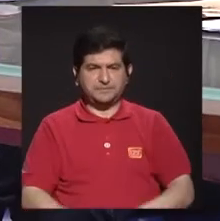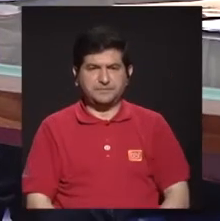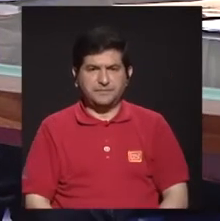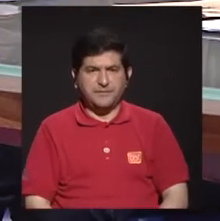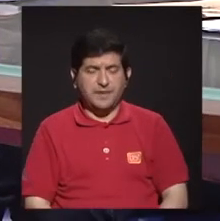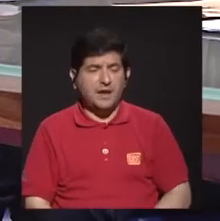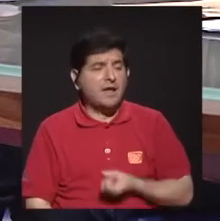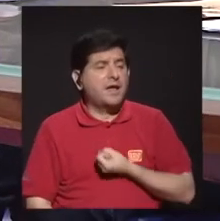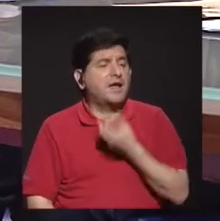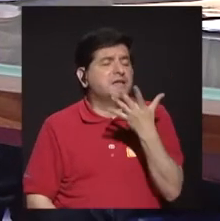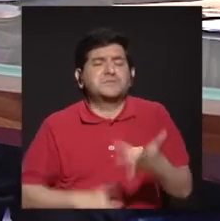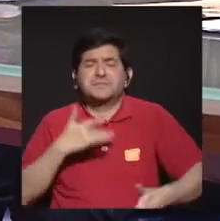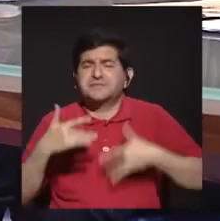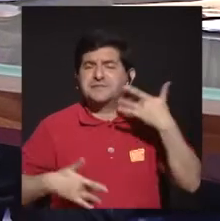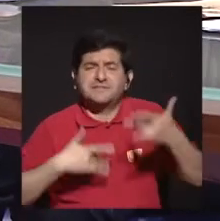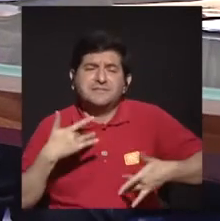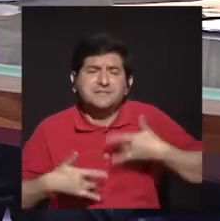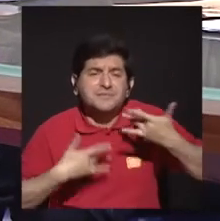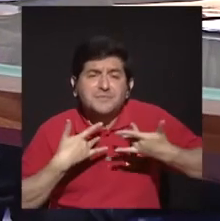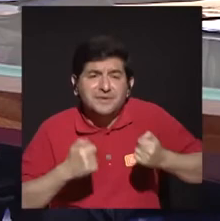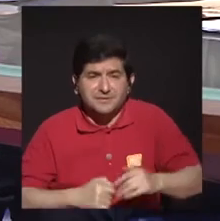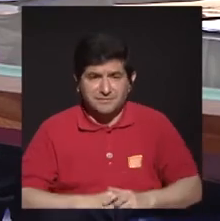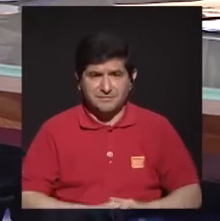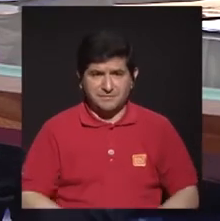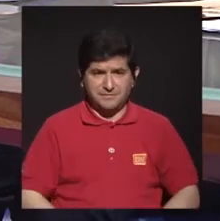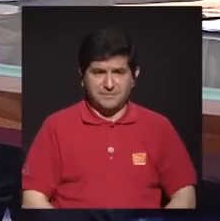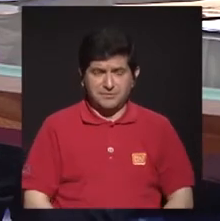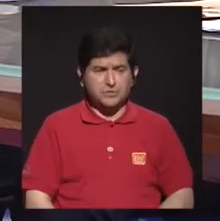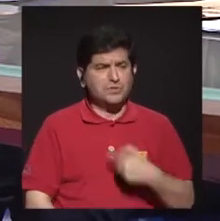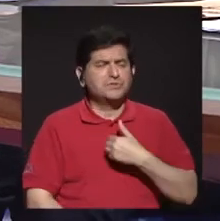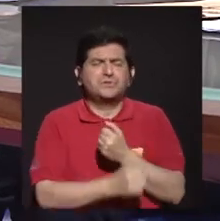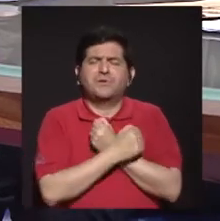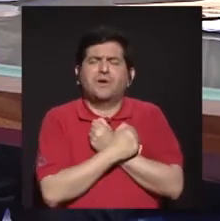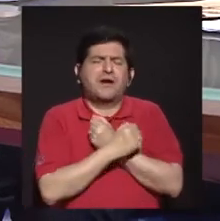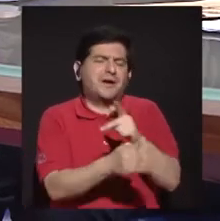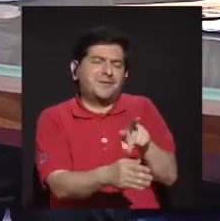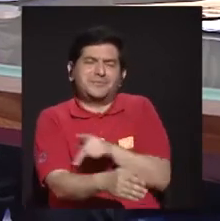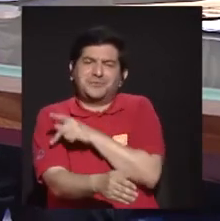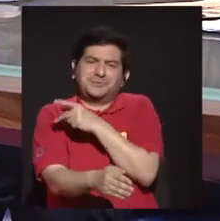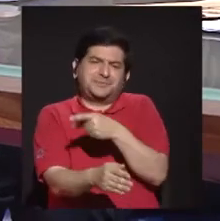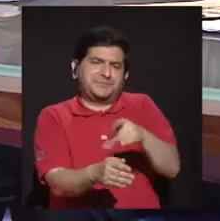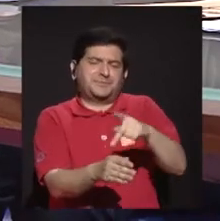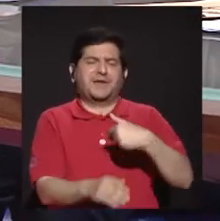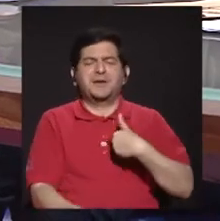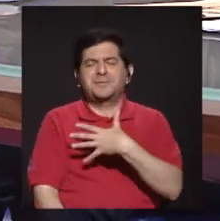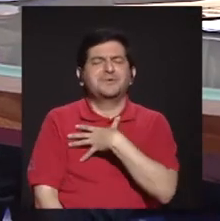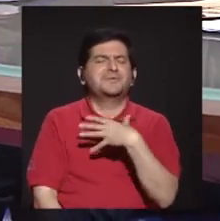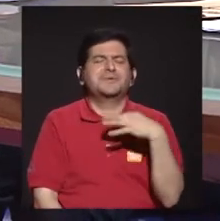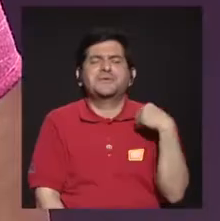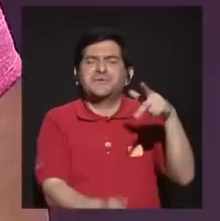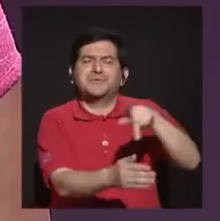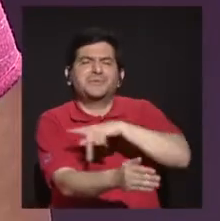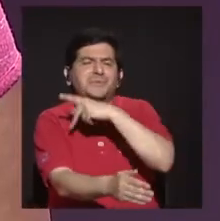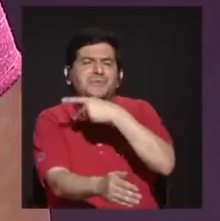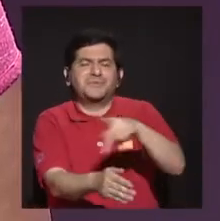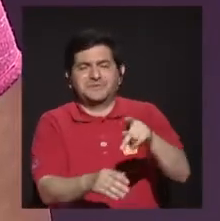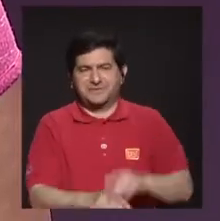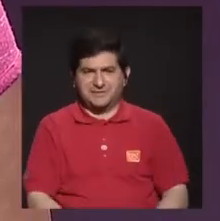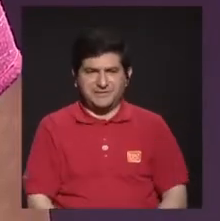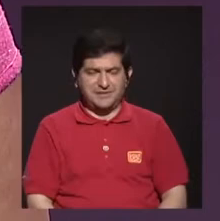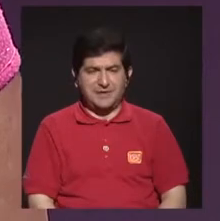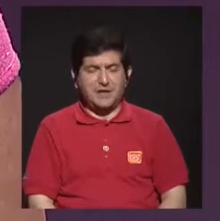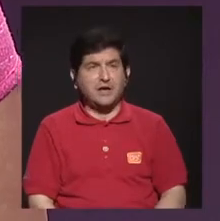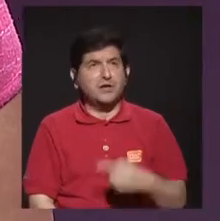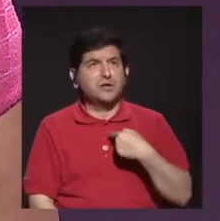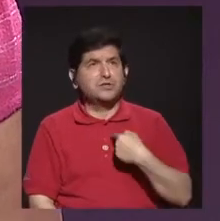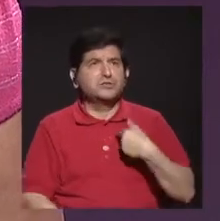A expresar nuestros sentimientos, yo amo la poesía, a mí me encanta la poesía, para mí cuando